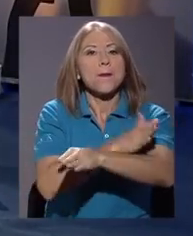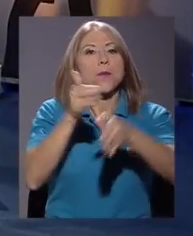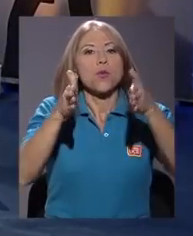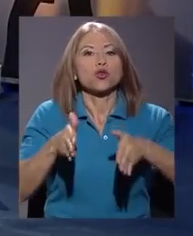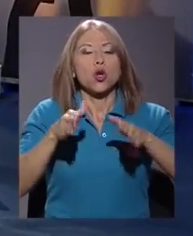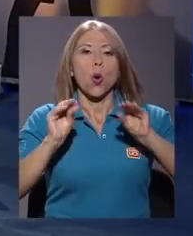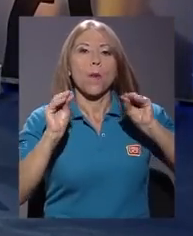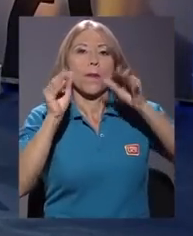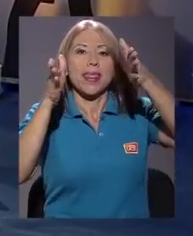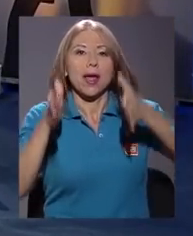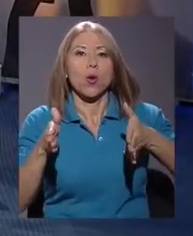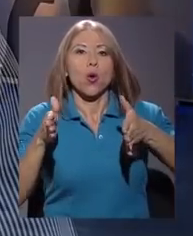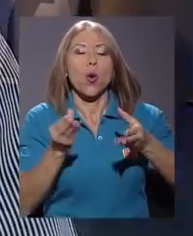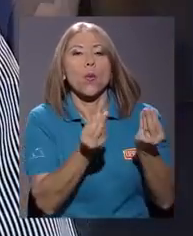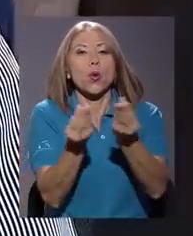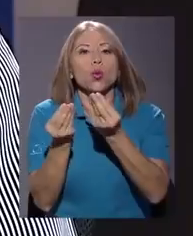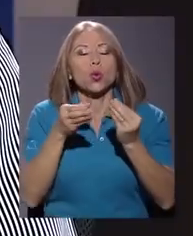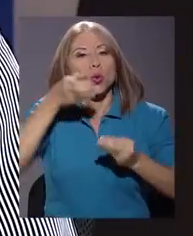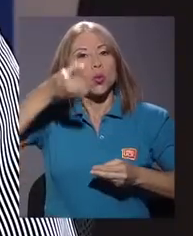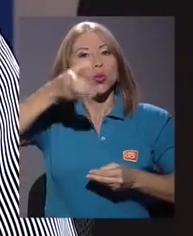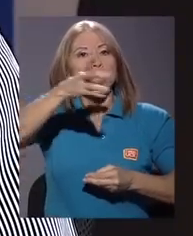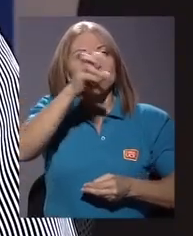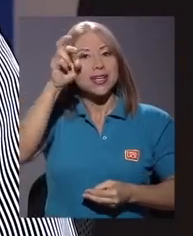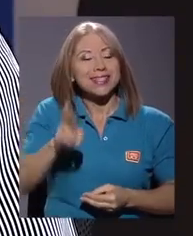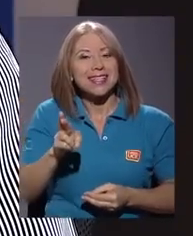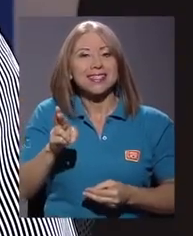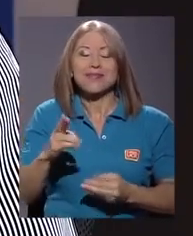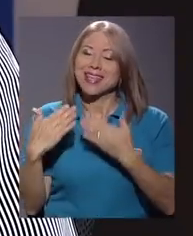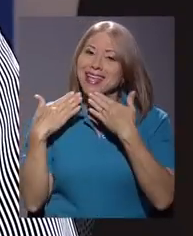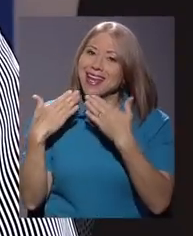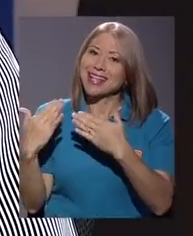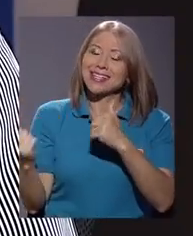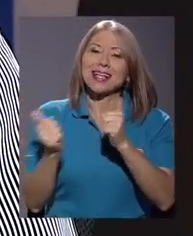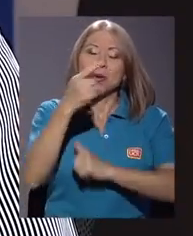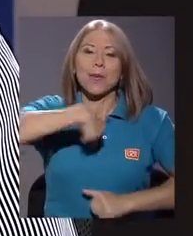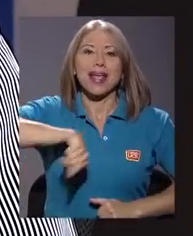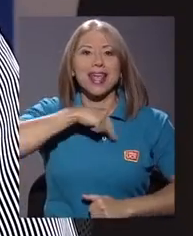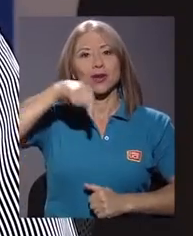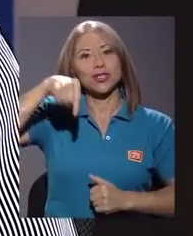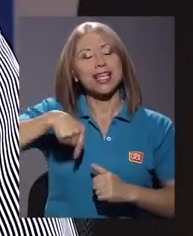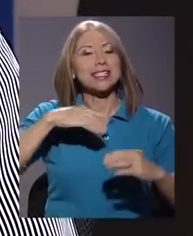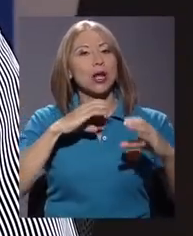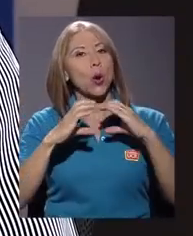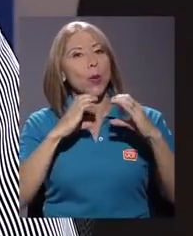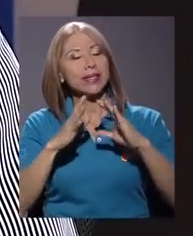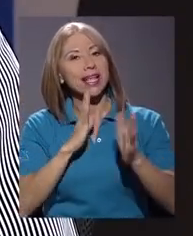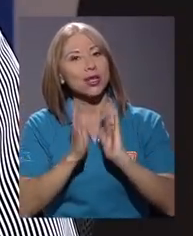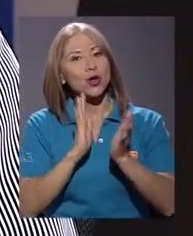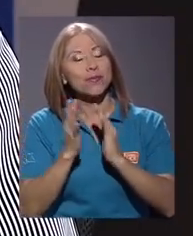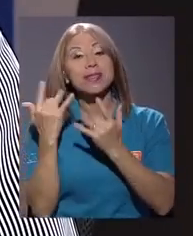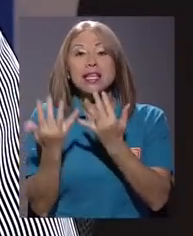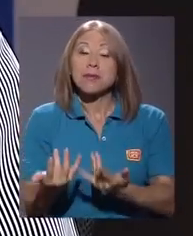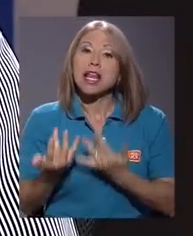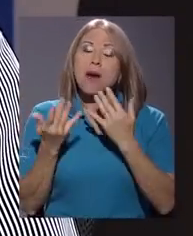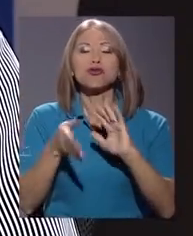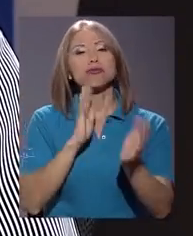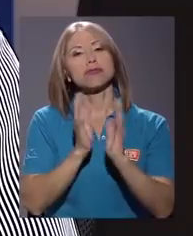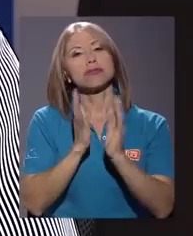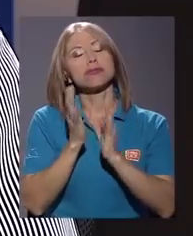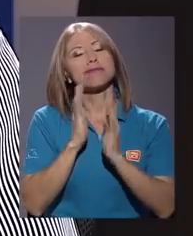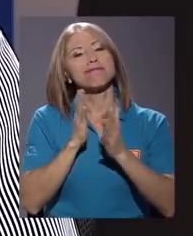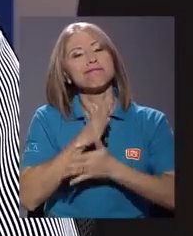productor cultural costarricense lanzo Muchas gracias por acompañarnos en este conversatorio que Esperamos que sea una conversación muy